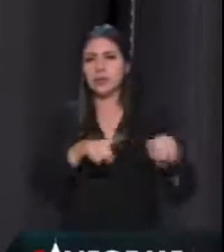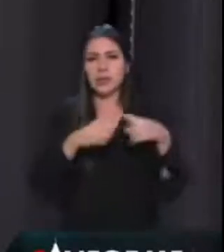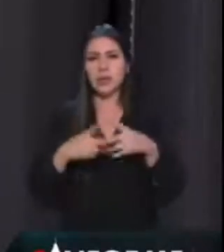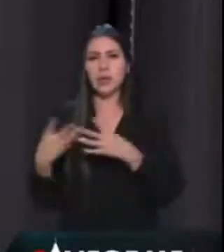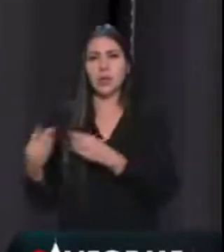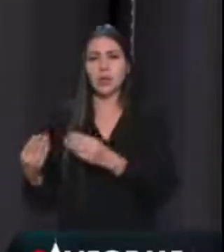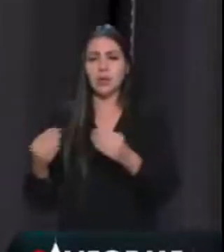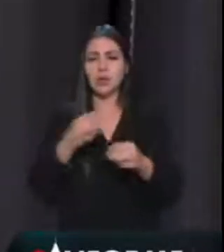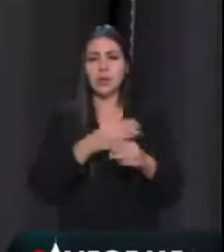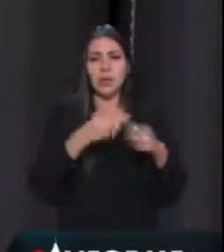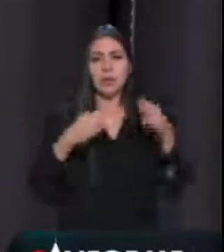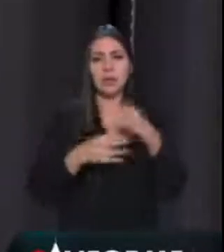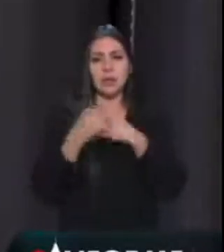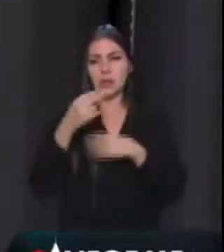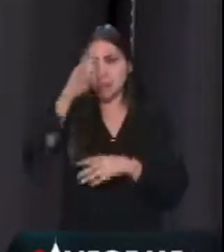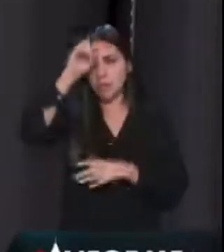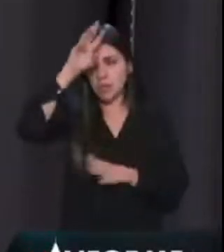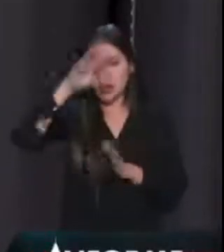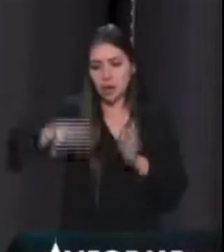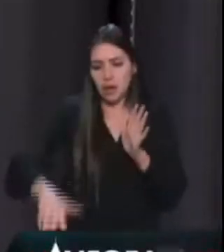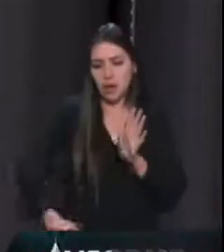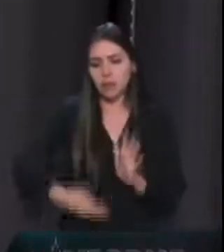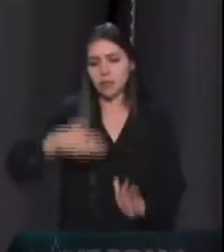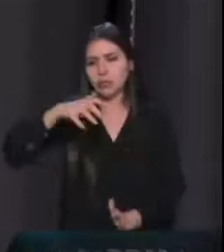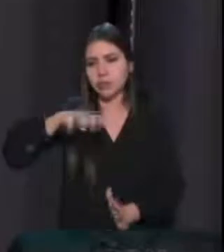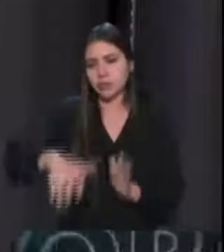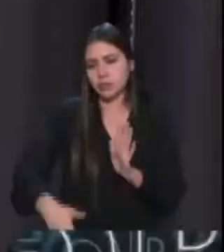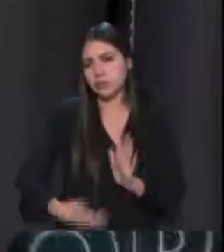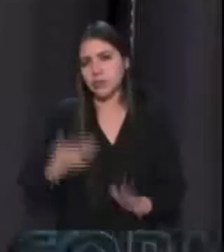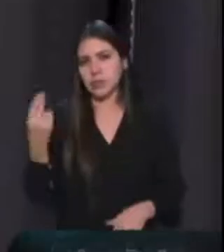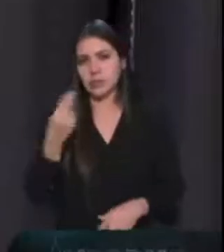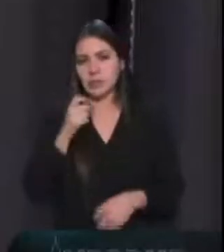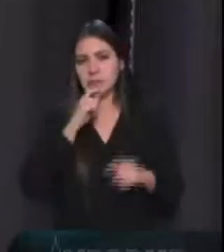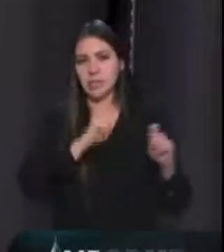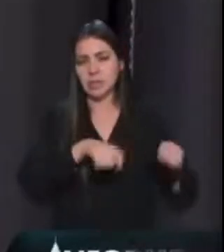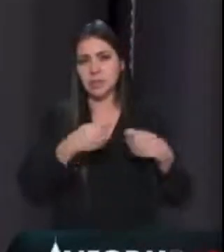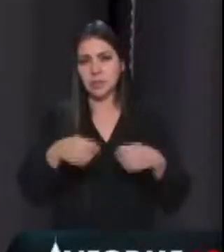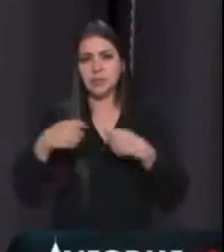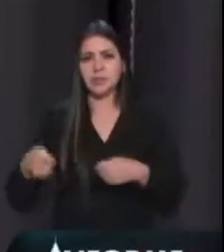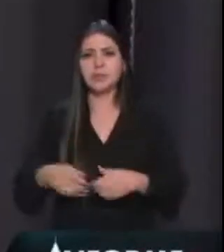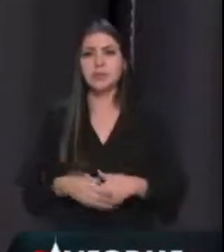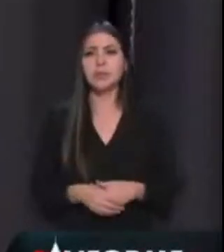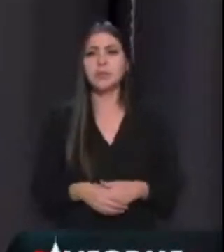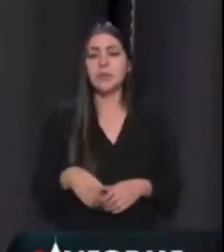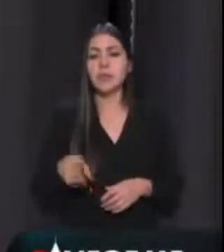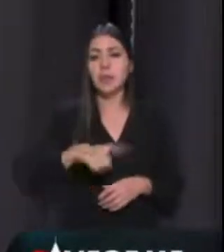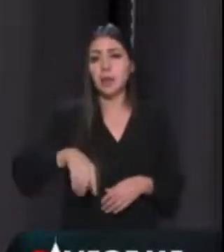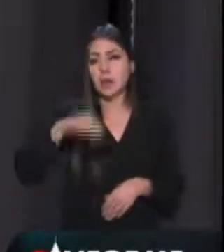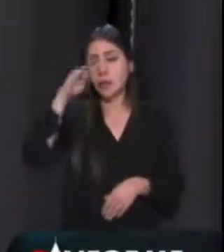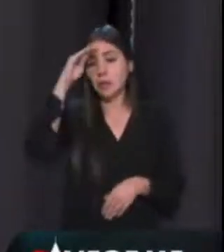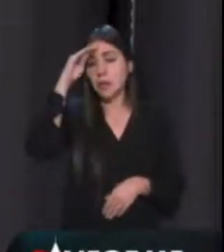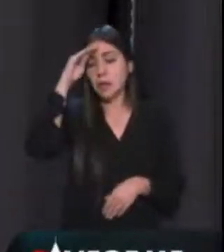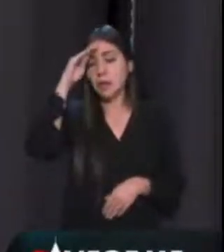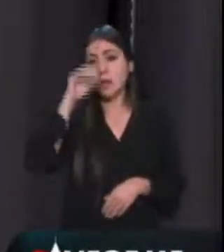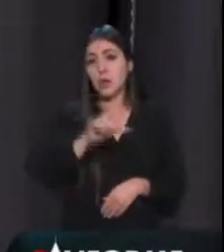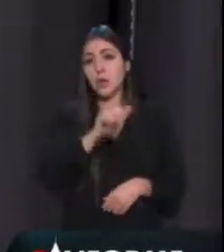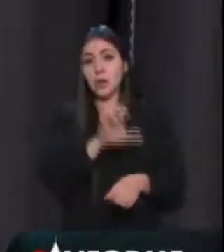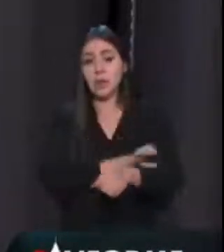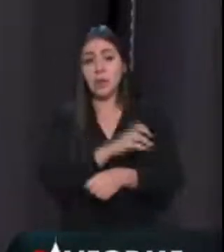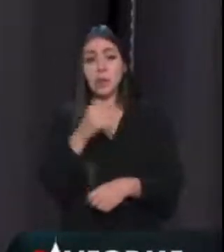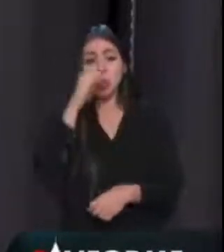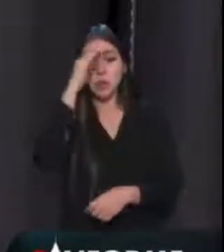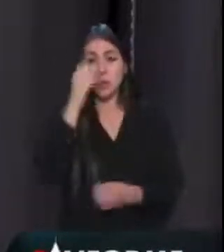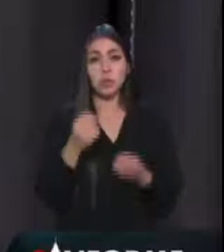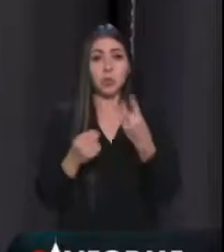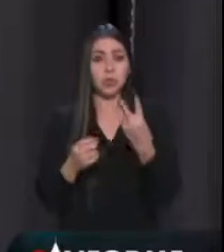que van a requerir la minería. O sea, no podemos ver las energías alternativas solamente en esas dos. Tenemos que